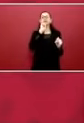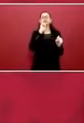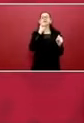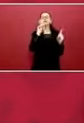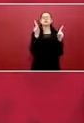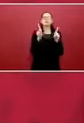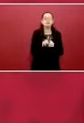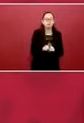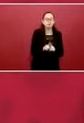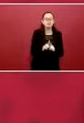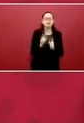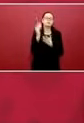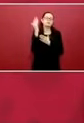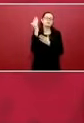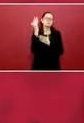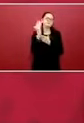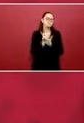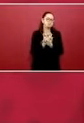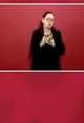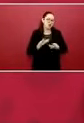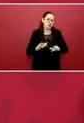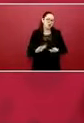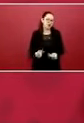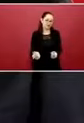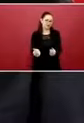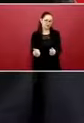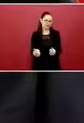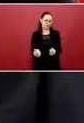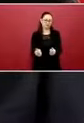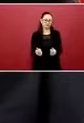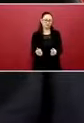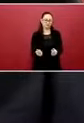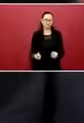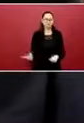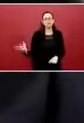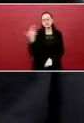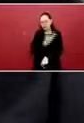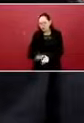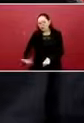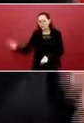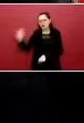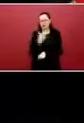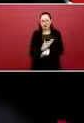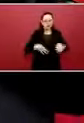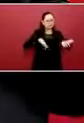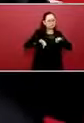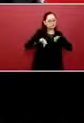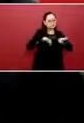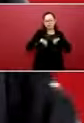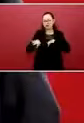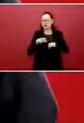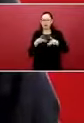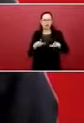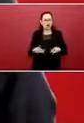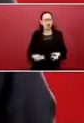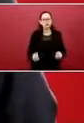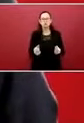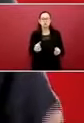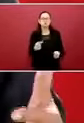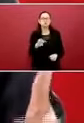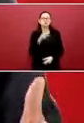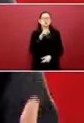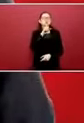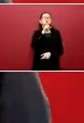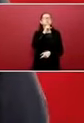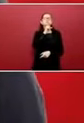es menos costoso. O sea, no cuesta la operación porque no se requiere